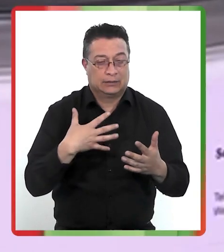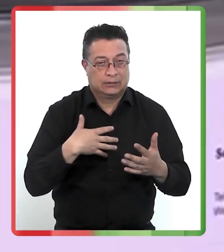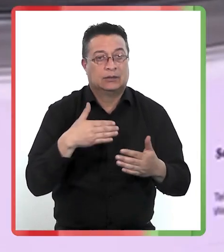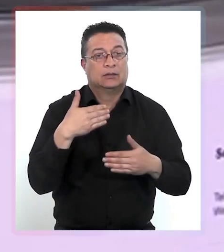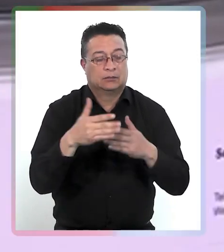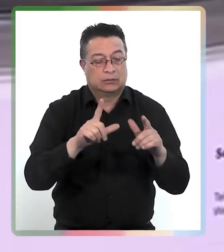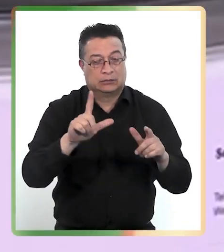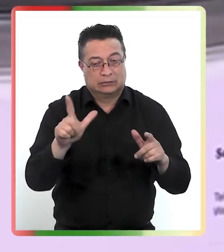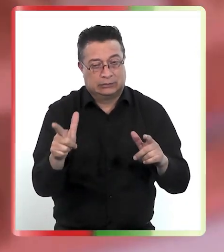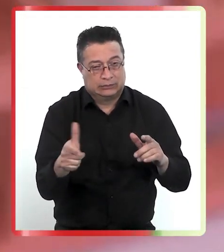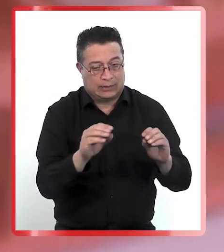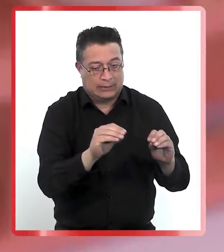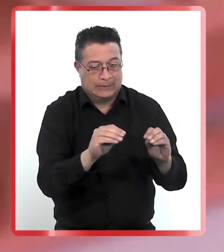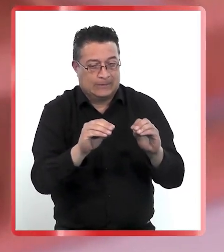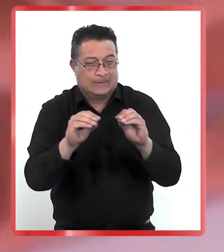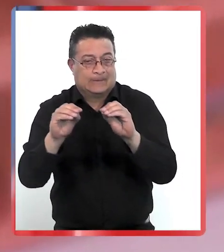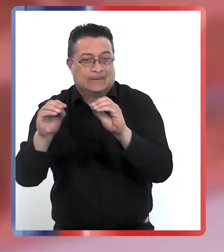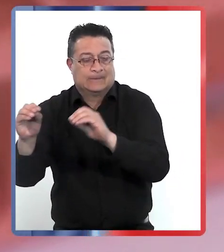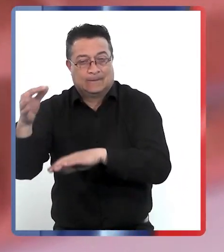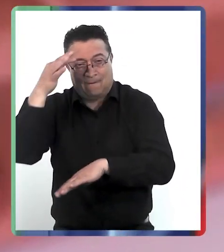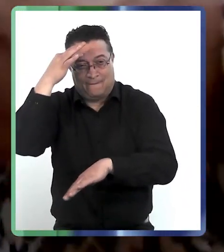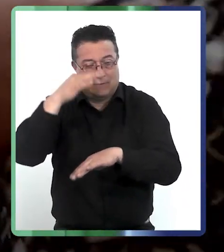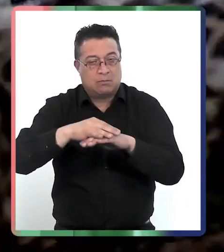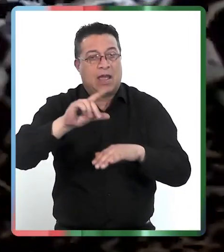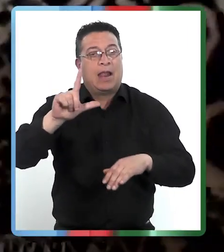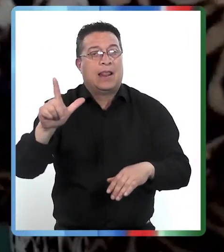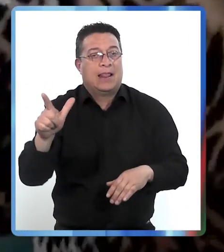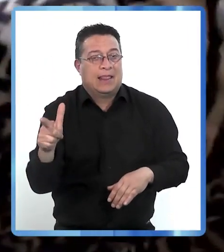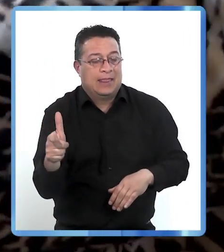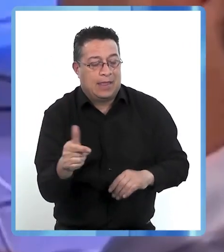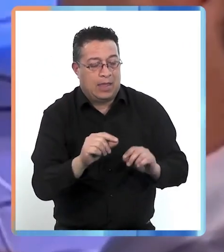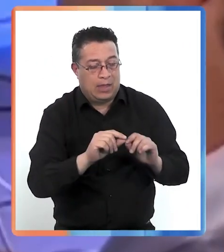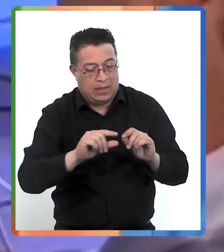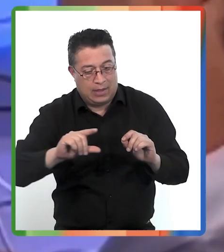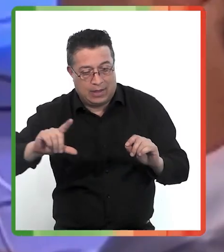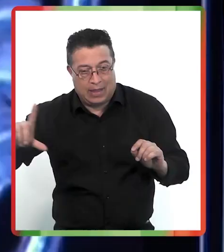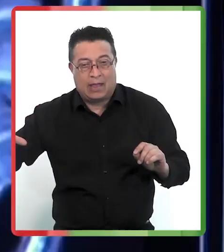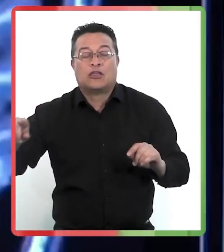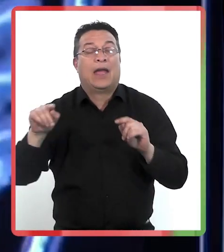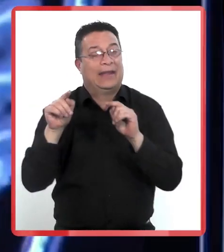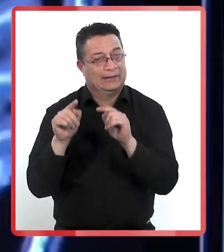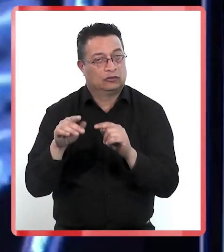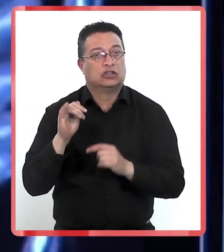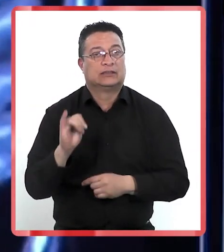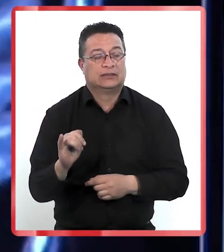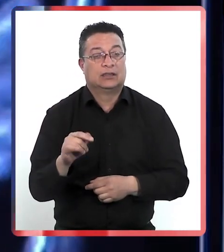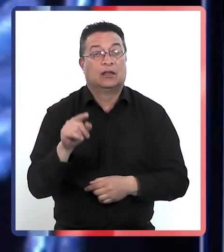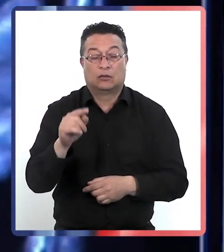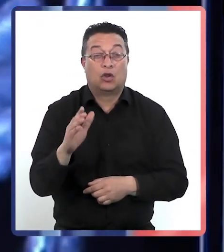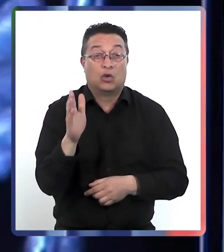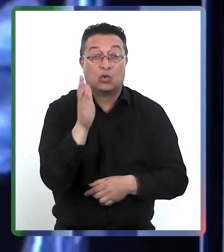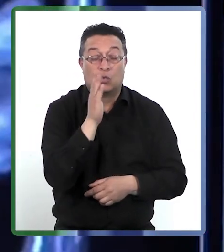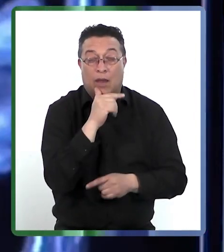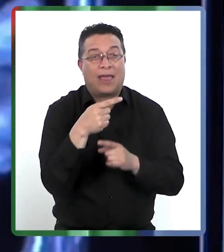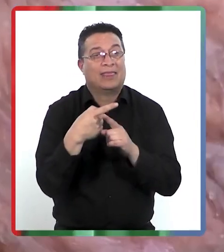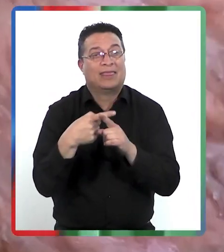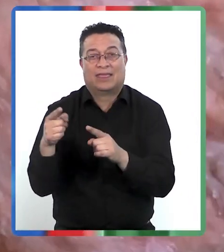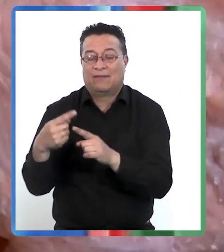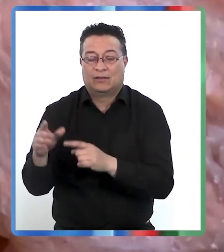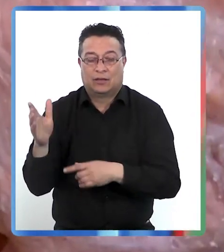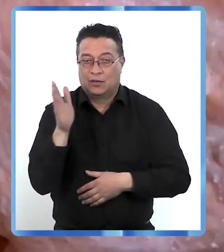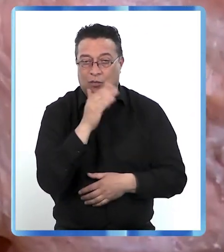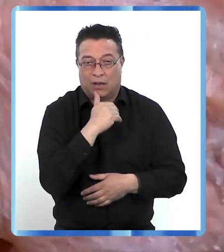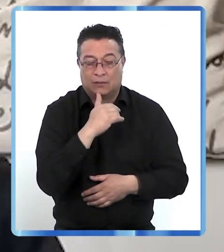hacen es enlentecer el avance de la misma, ya sea que la enfermedad vaya más lento. En ese sentido, no hay un tratamiento